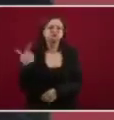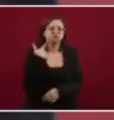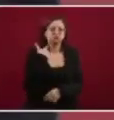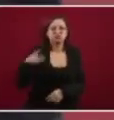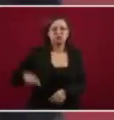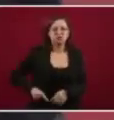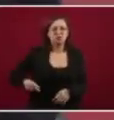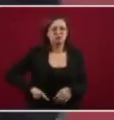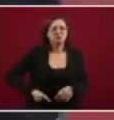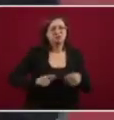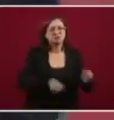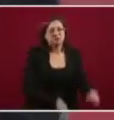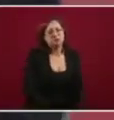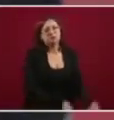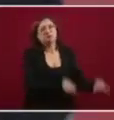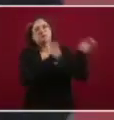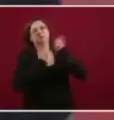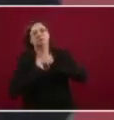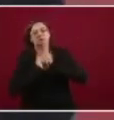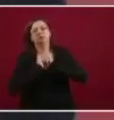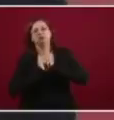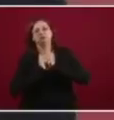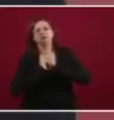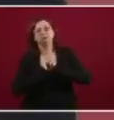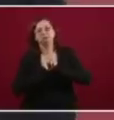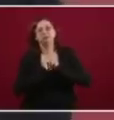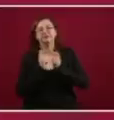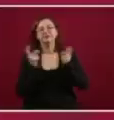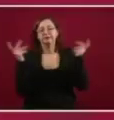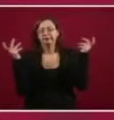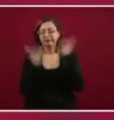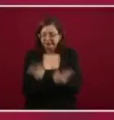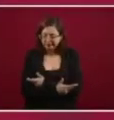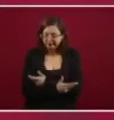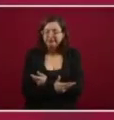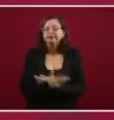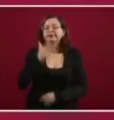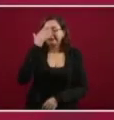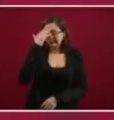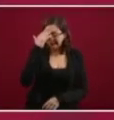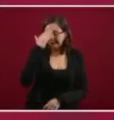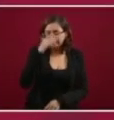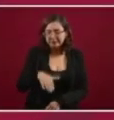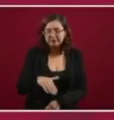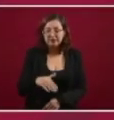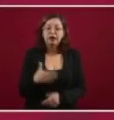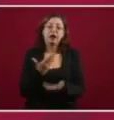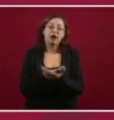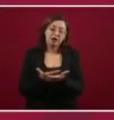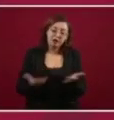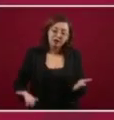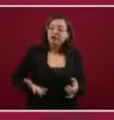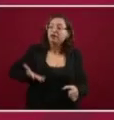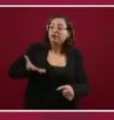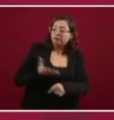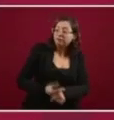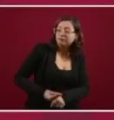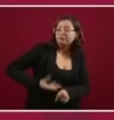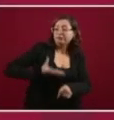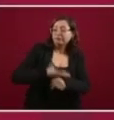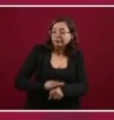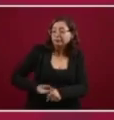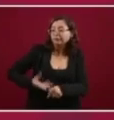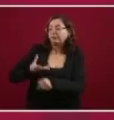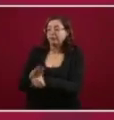Ya lo sabíamos. Por eso estamos llevando a cabo una política